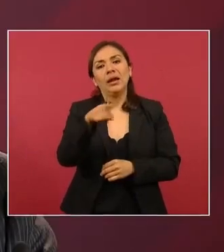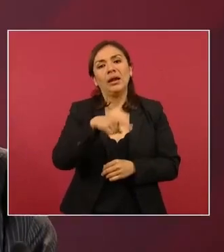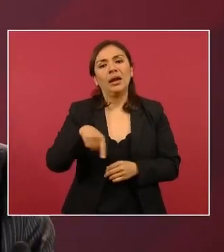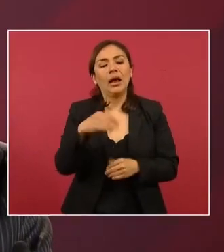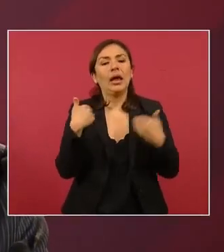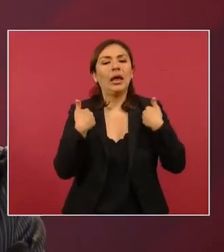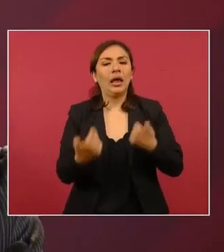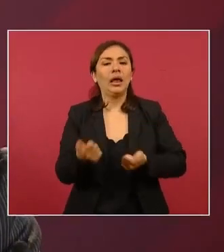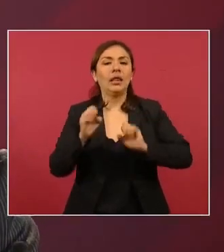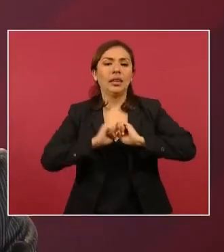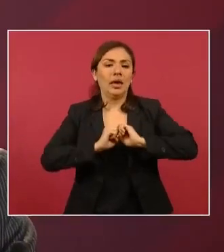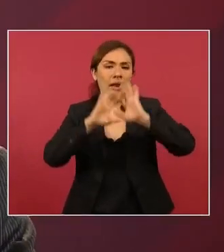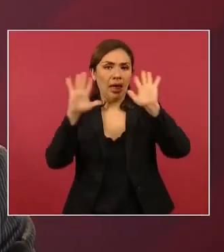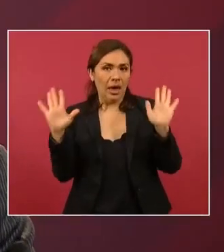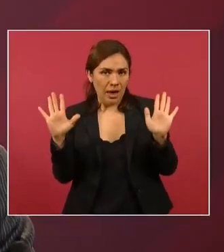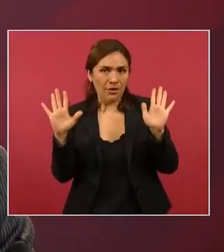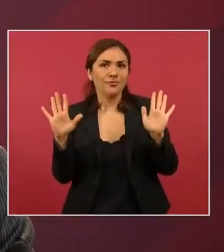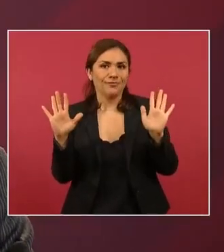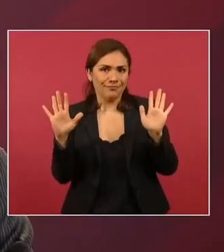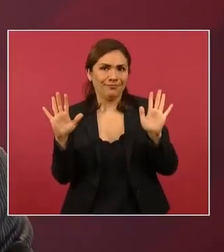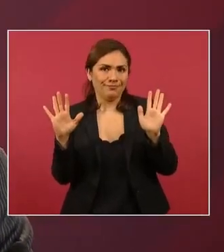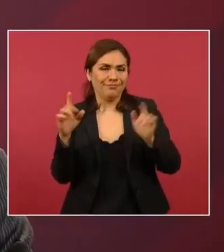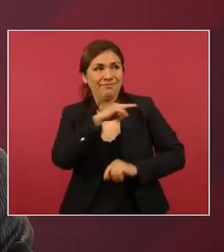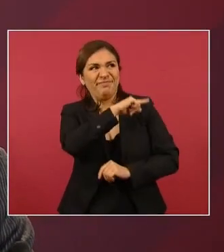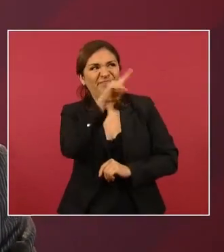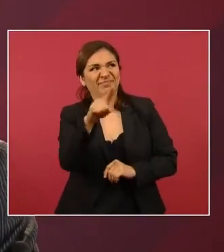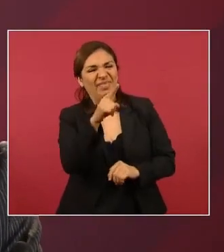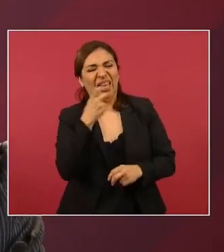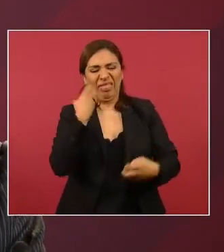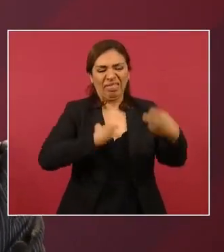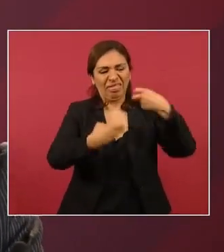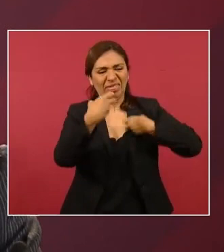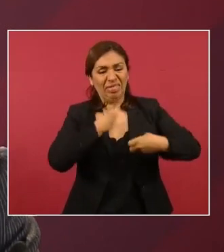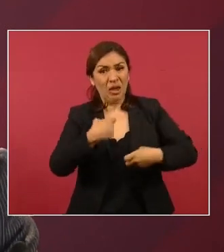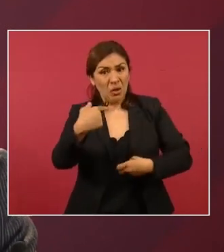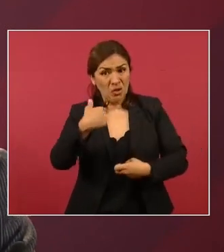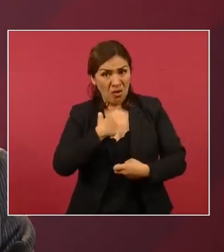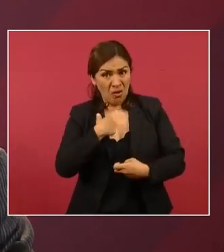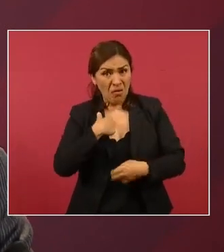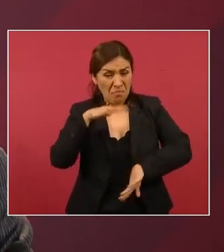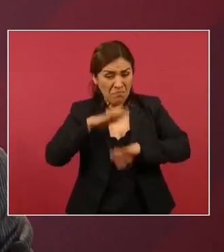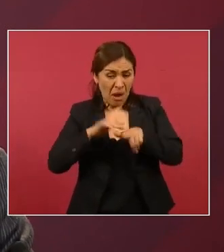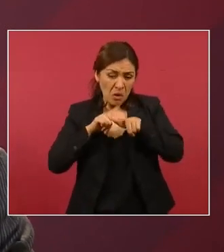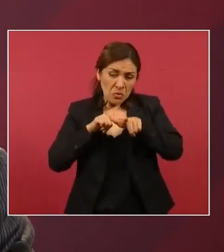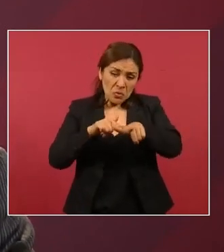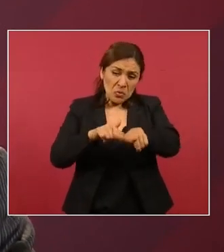les quede claro, ¿no?, a nuestros adversarios. No soy cacique,